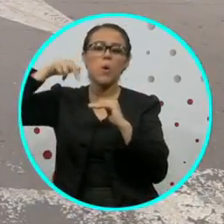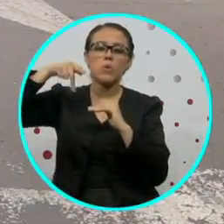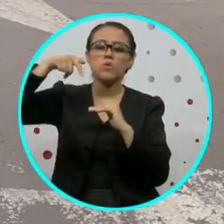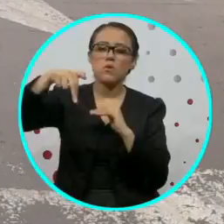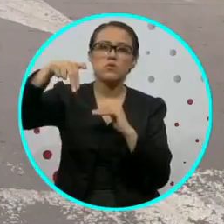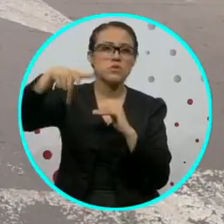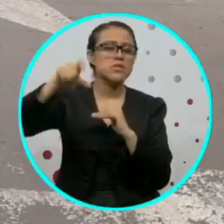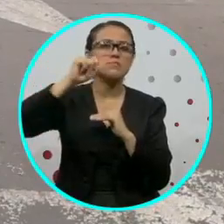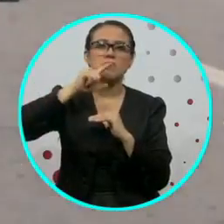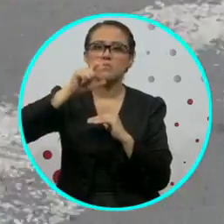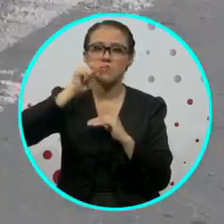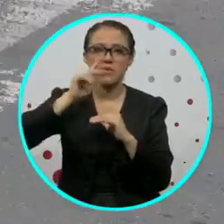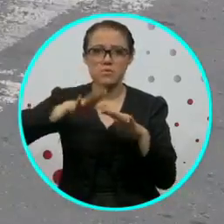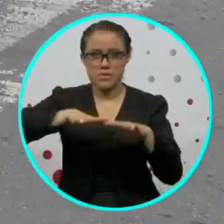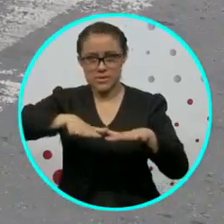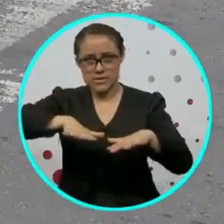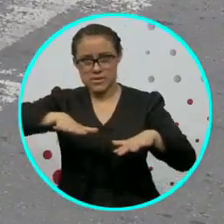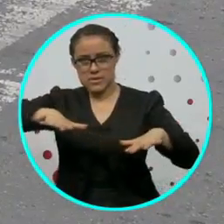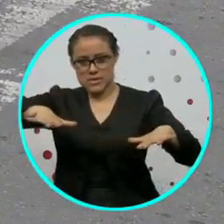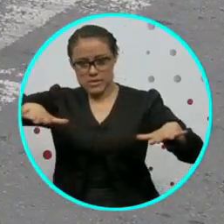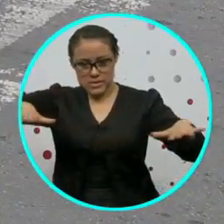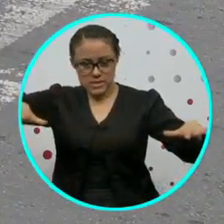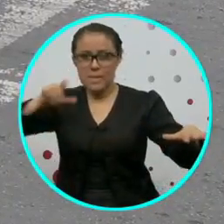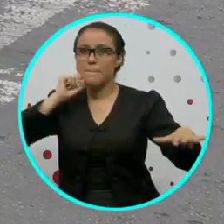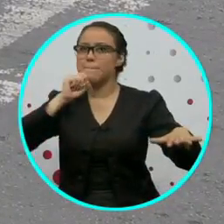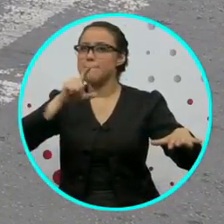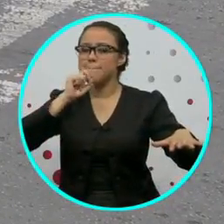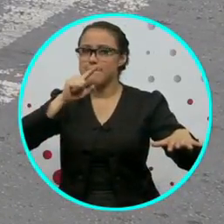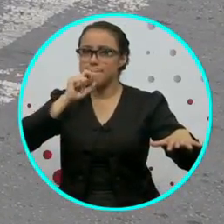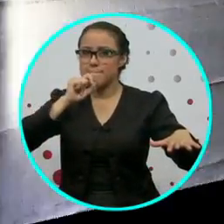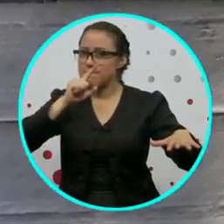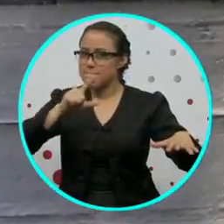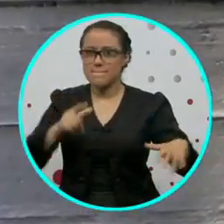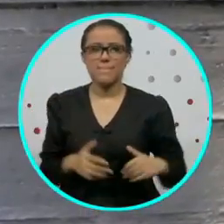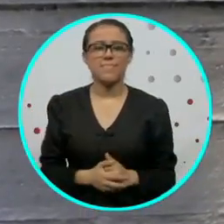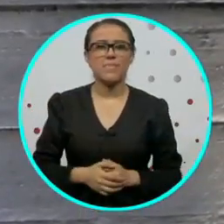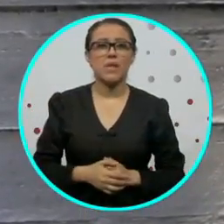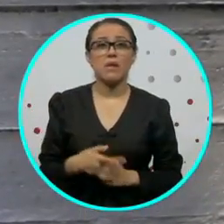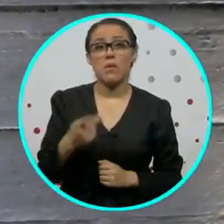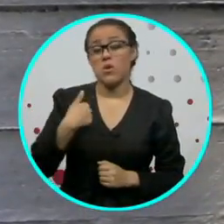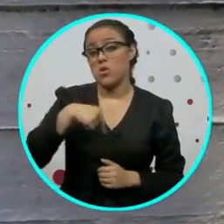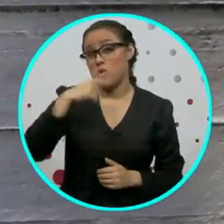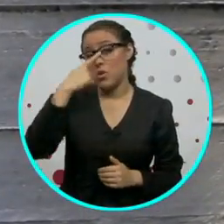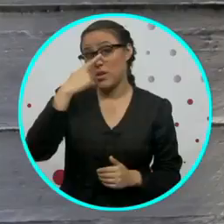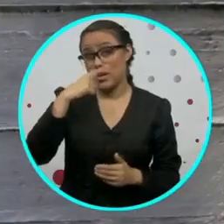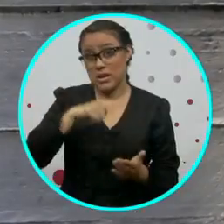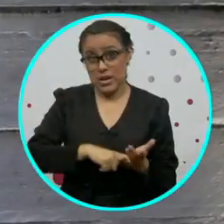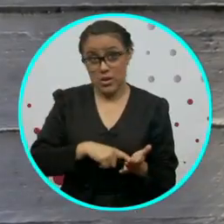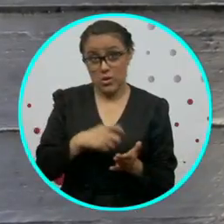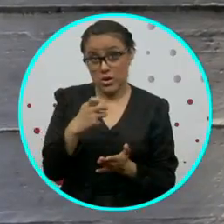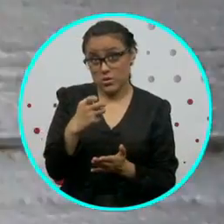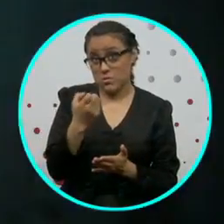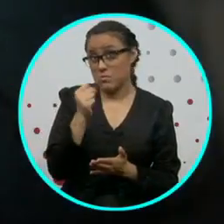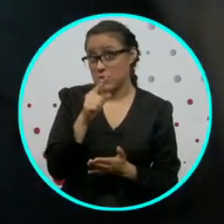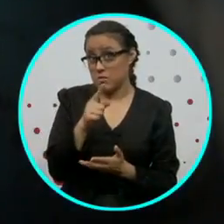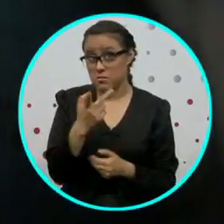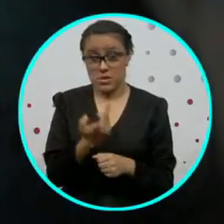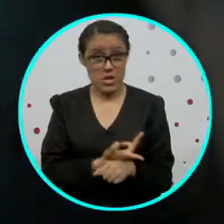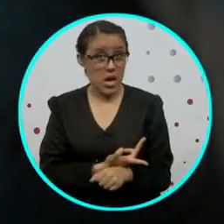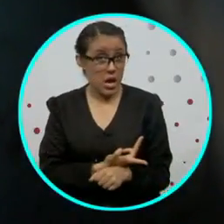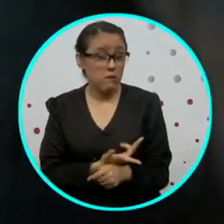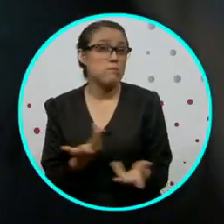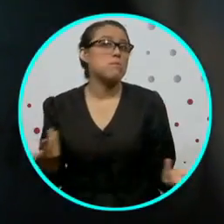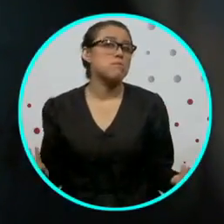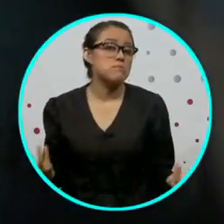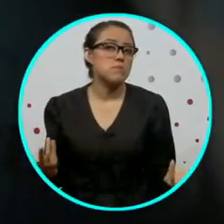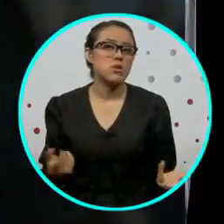exactamente es una plancha de asfalto, del mismo tamaño de la placa de allá abajo. No creo que eso sea una coincidencia. ¿Qué